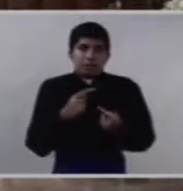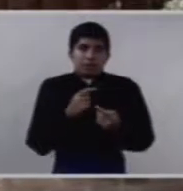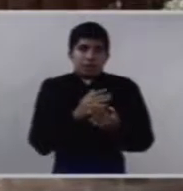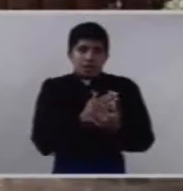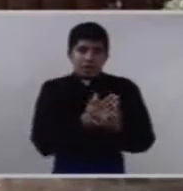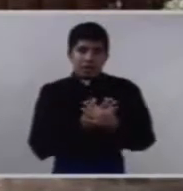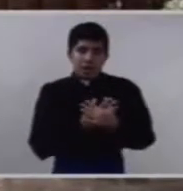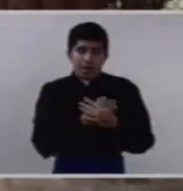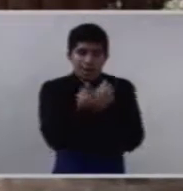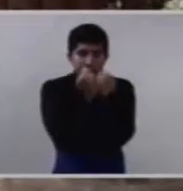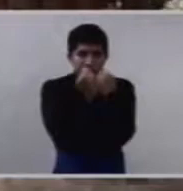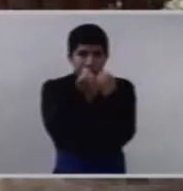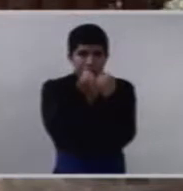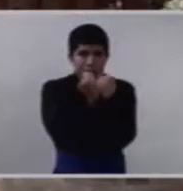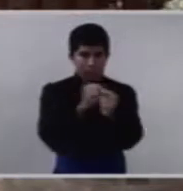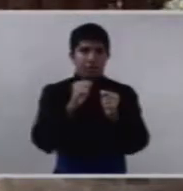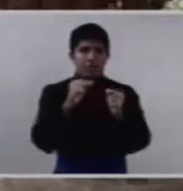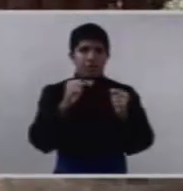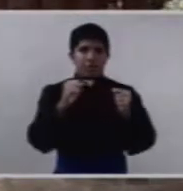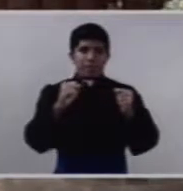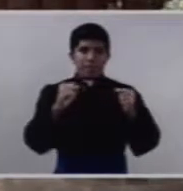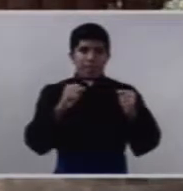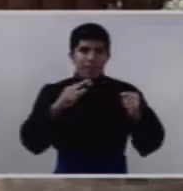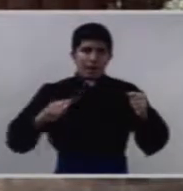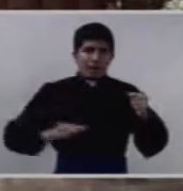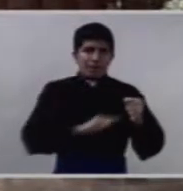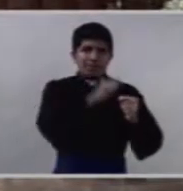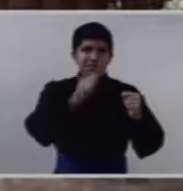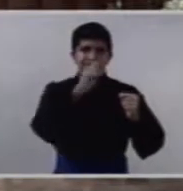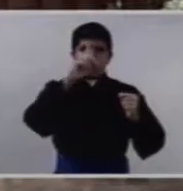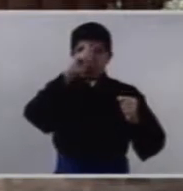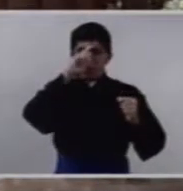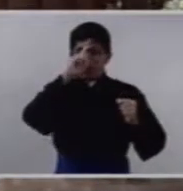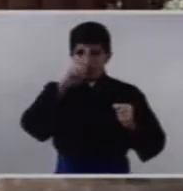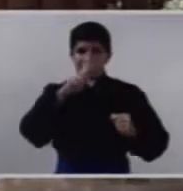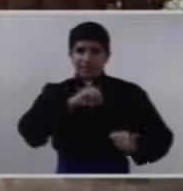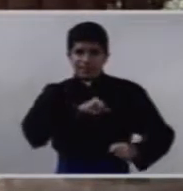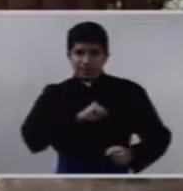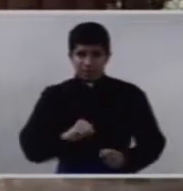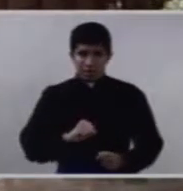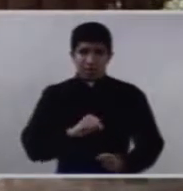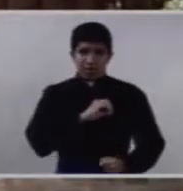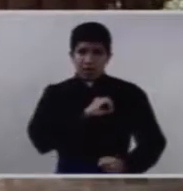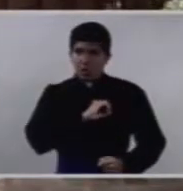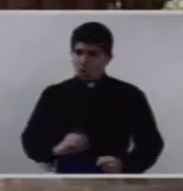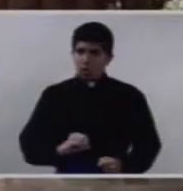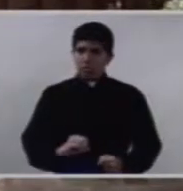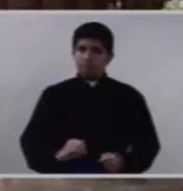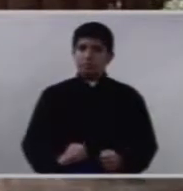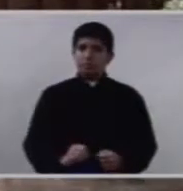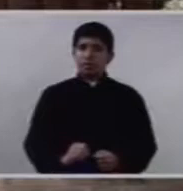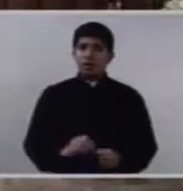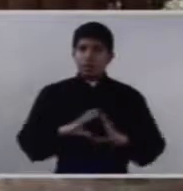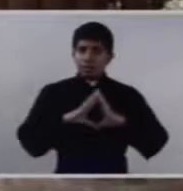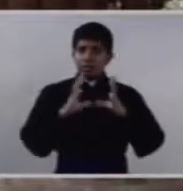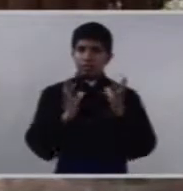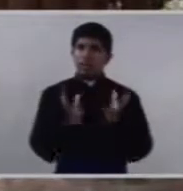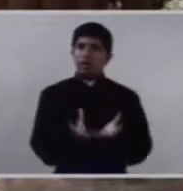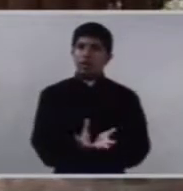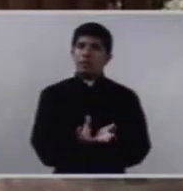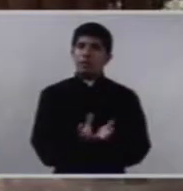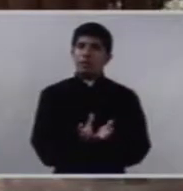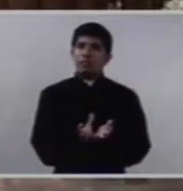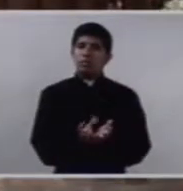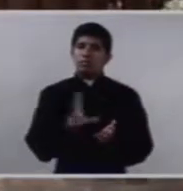puede romper el círculo de la venganza y del odio. Si el mundo